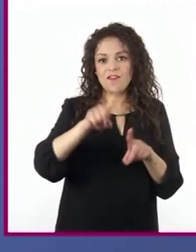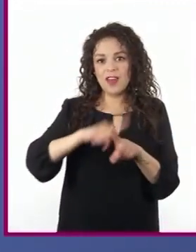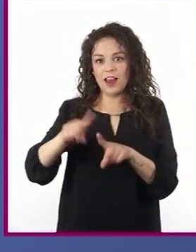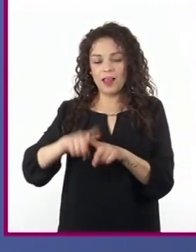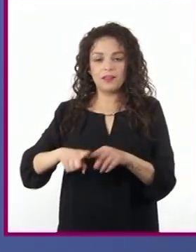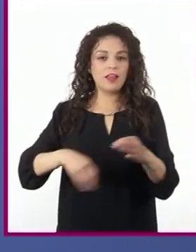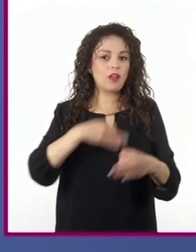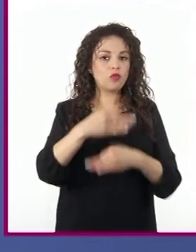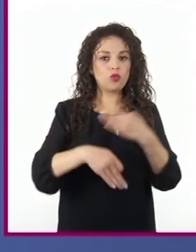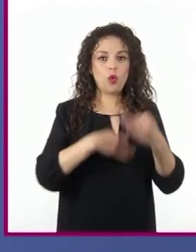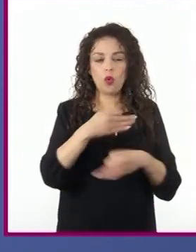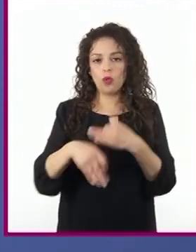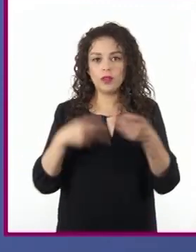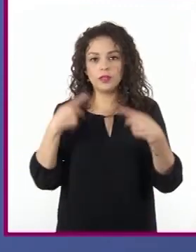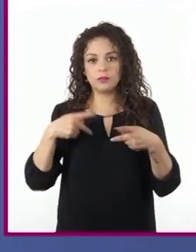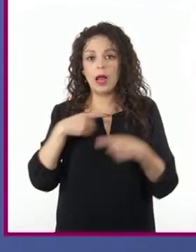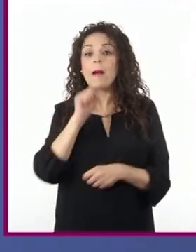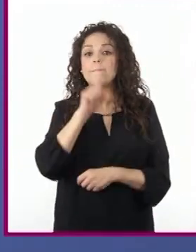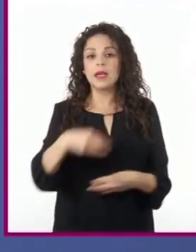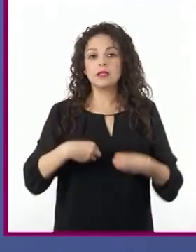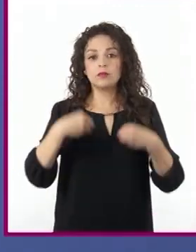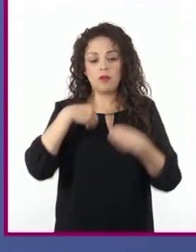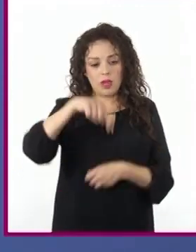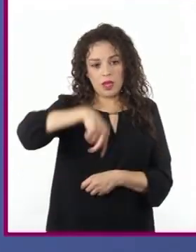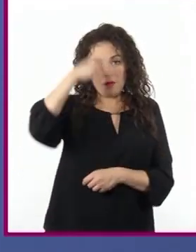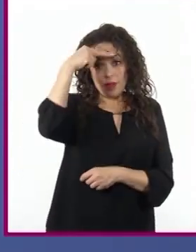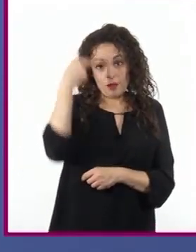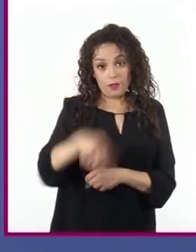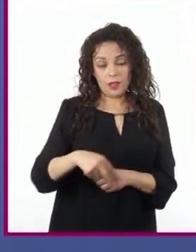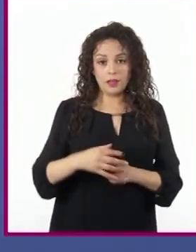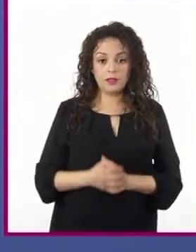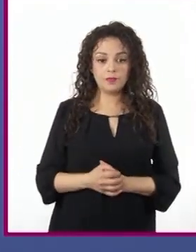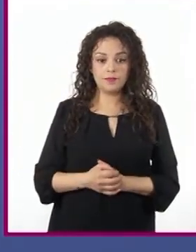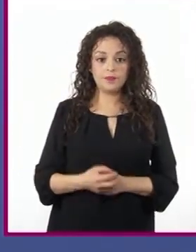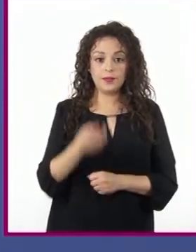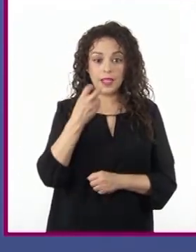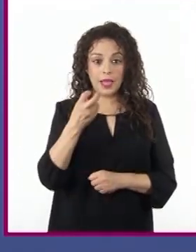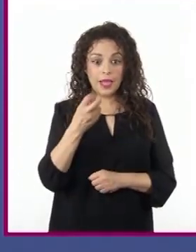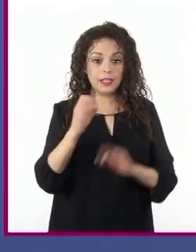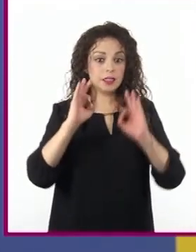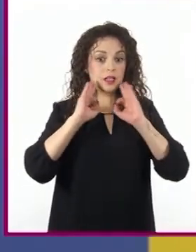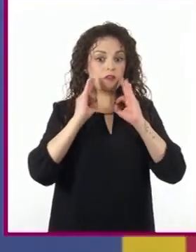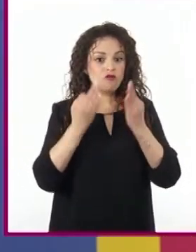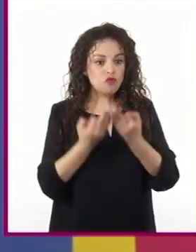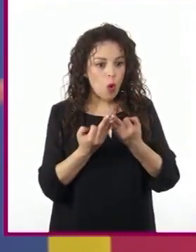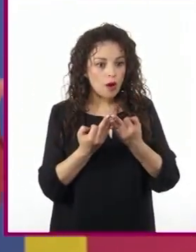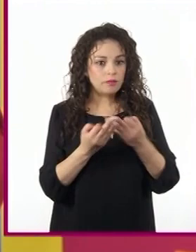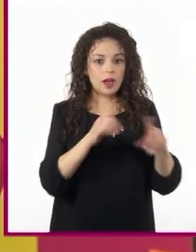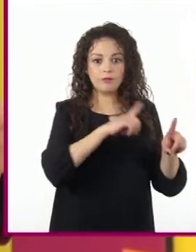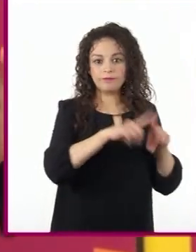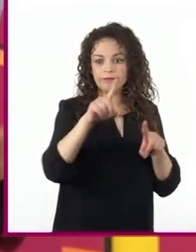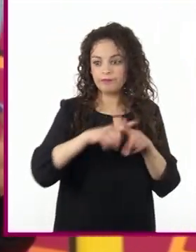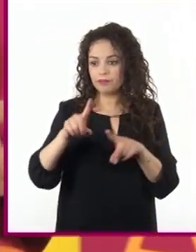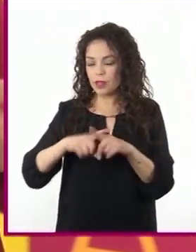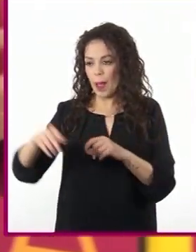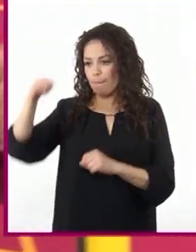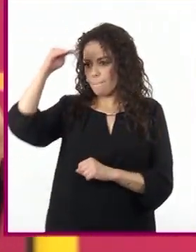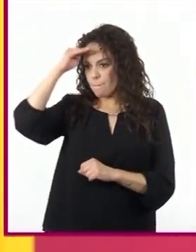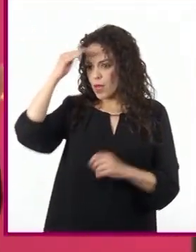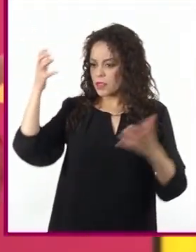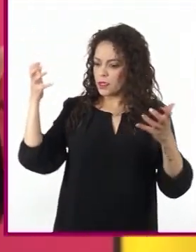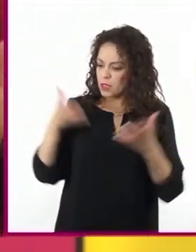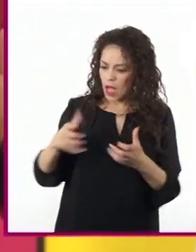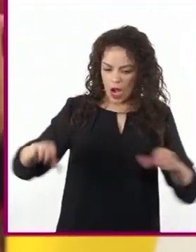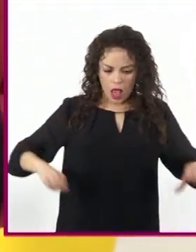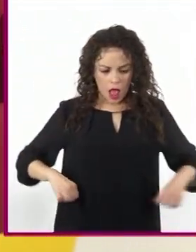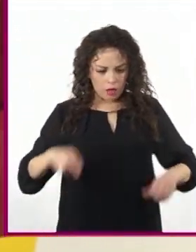los demás habitantes de nuestro país. Esta variedad de formas de ser, de pensar y de actuar